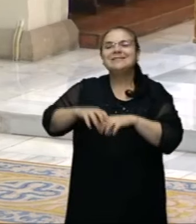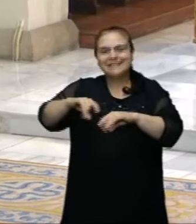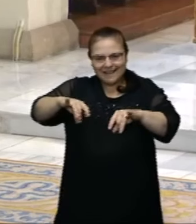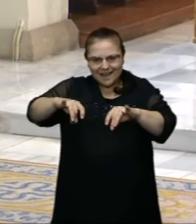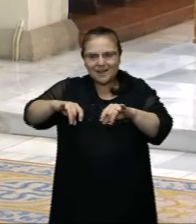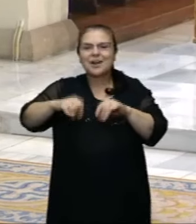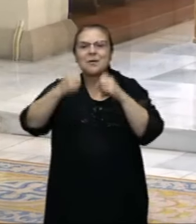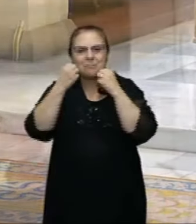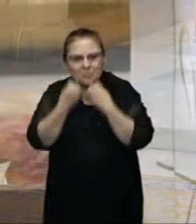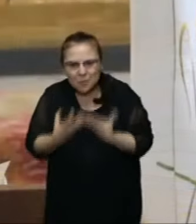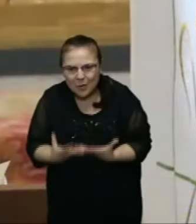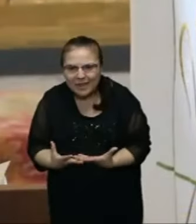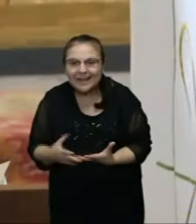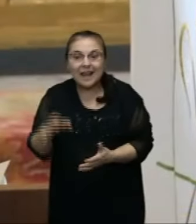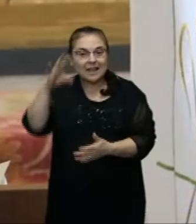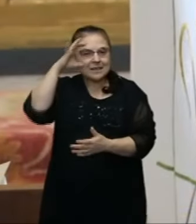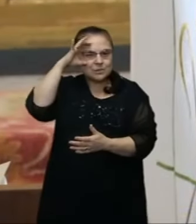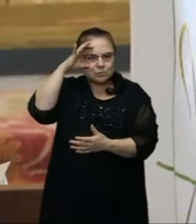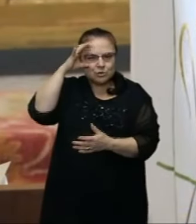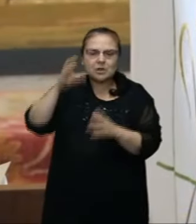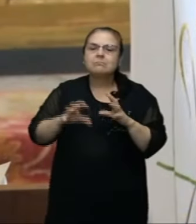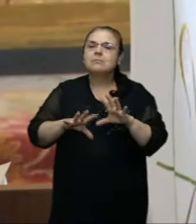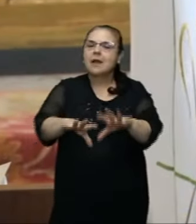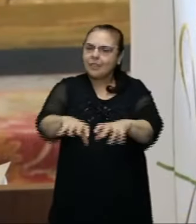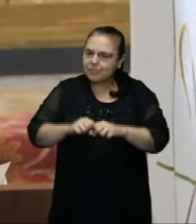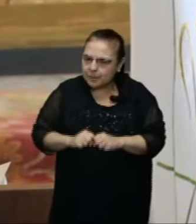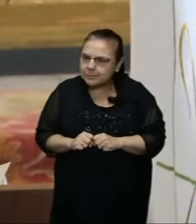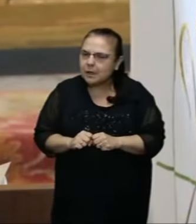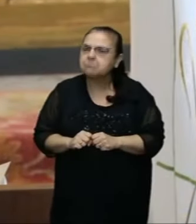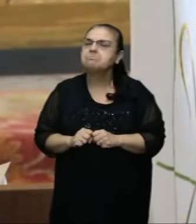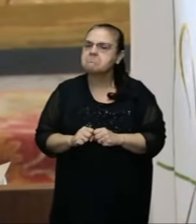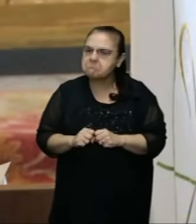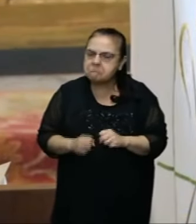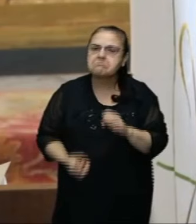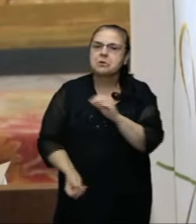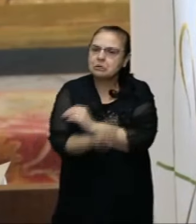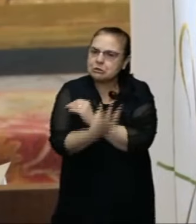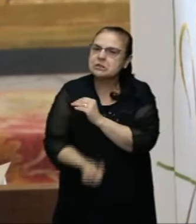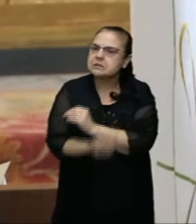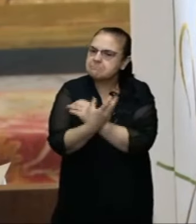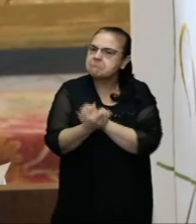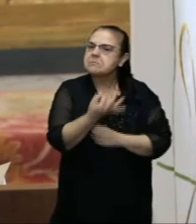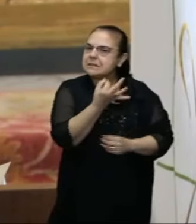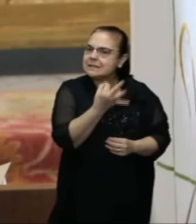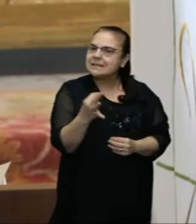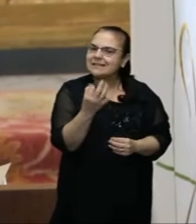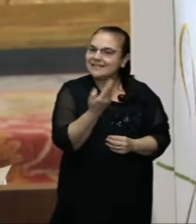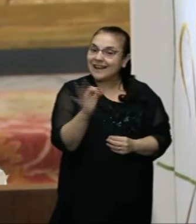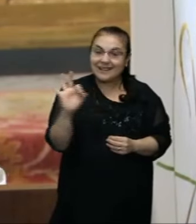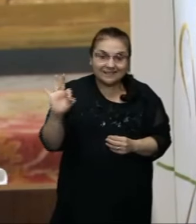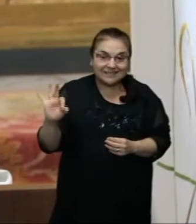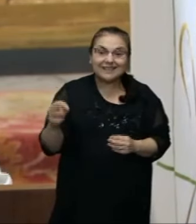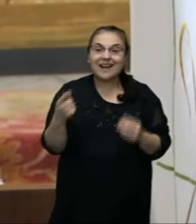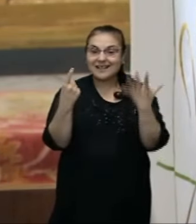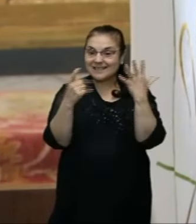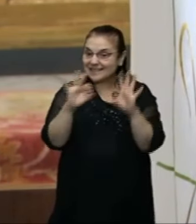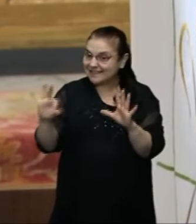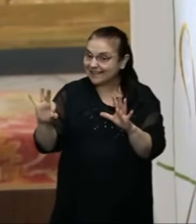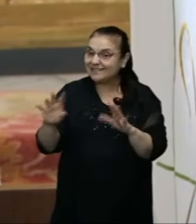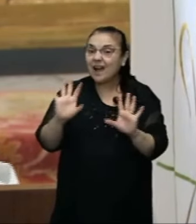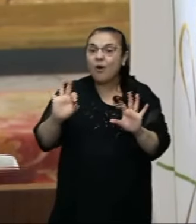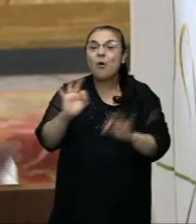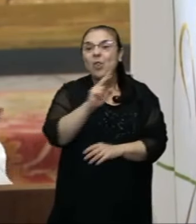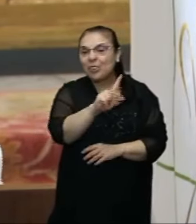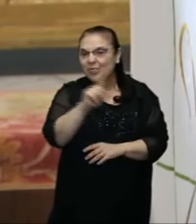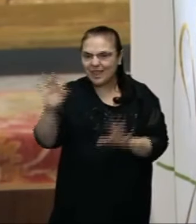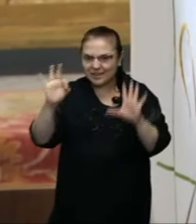buena. Escuchan la palabra, la aceptan y dan una cosecha del 30 o del 60 o del 100